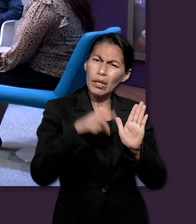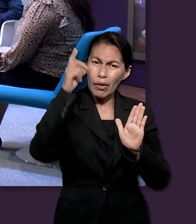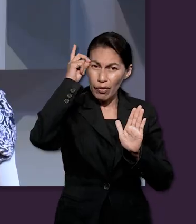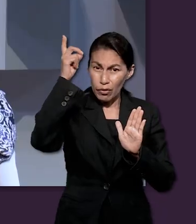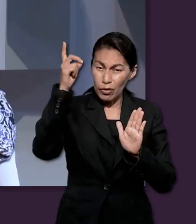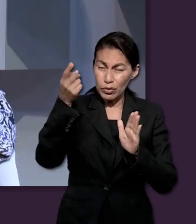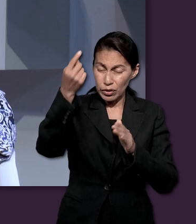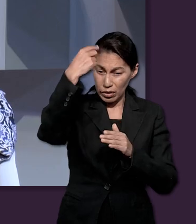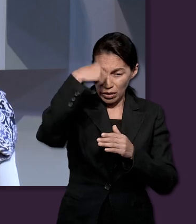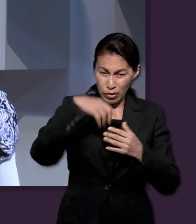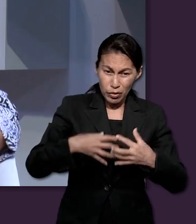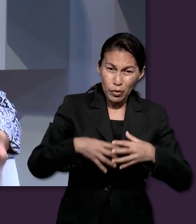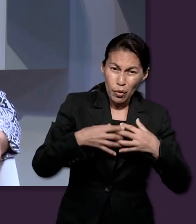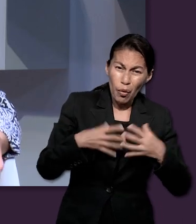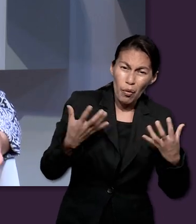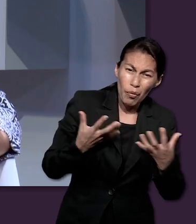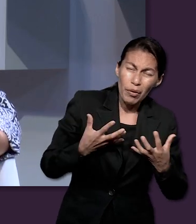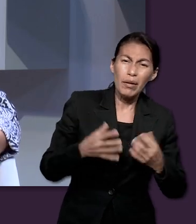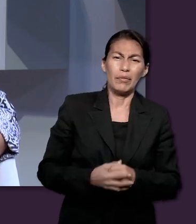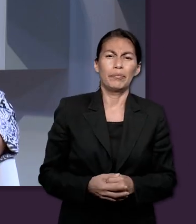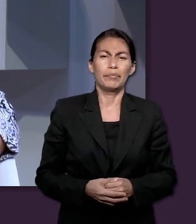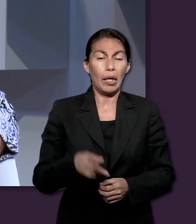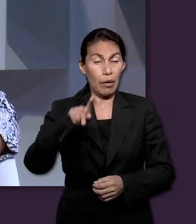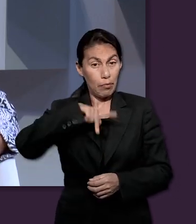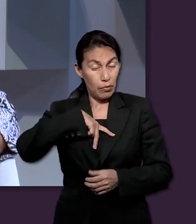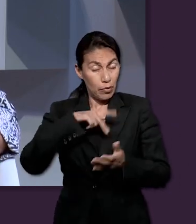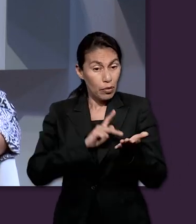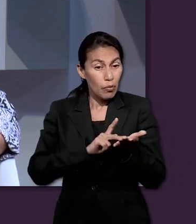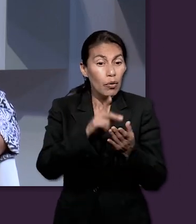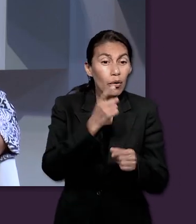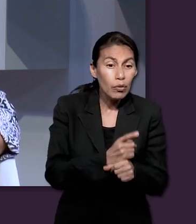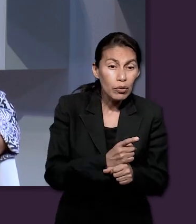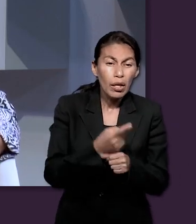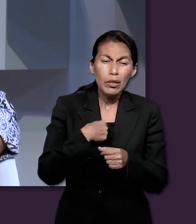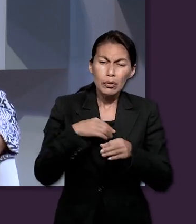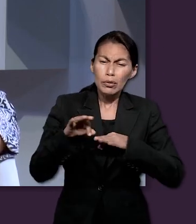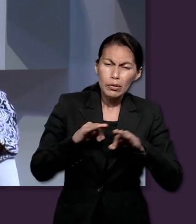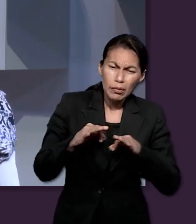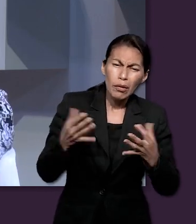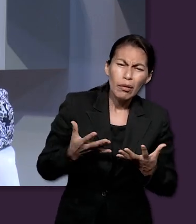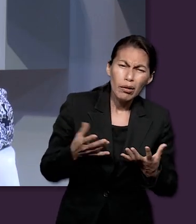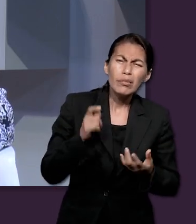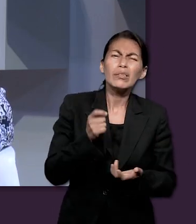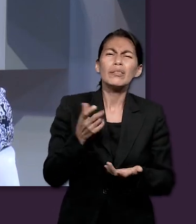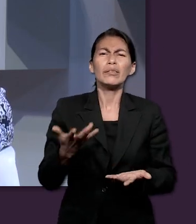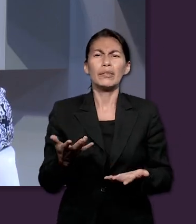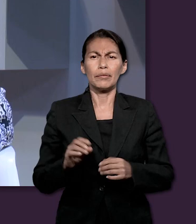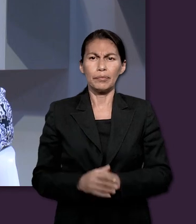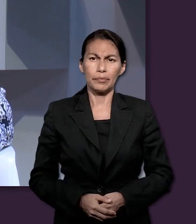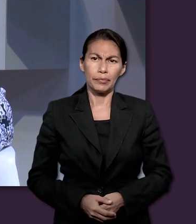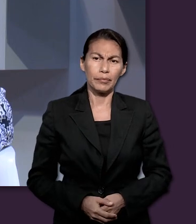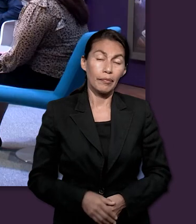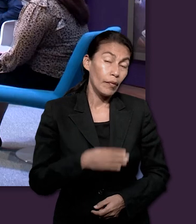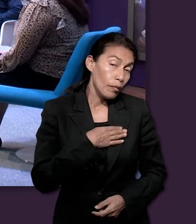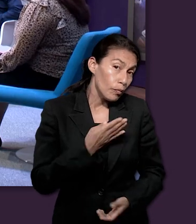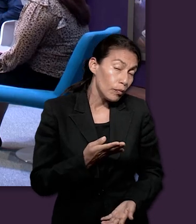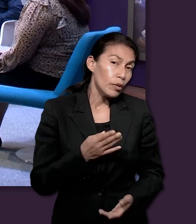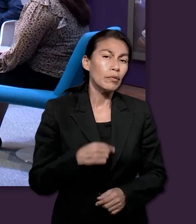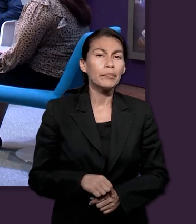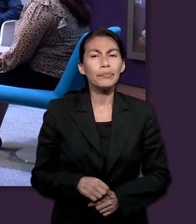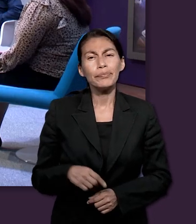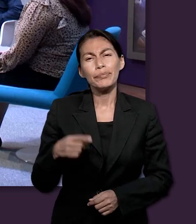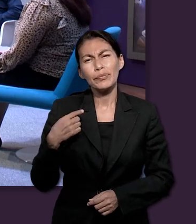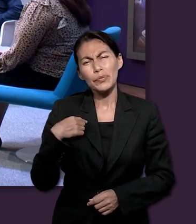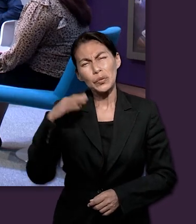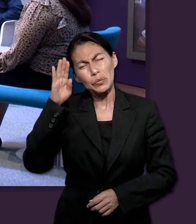en él. Pero, ¿qué hay de nuestra voluntad y de nuestro trabajo como individuos? Bueno, yo creo